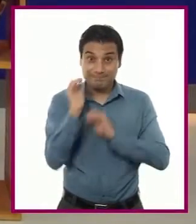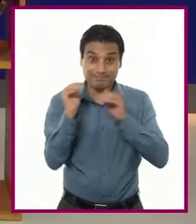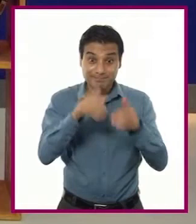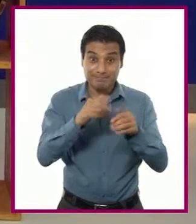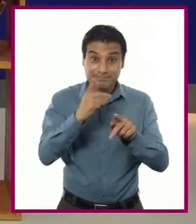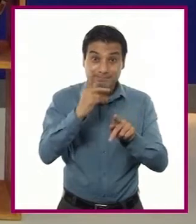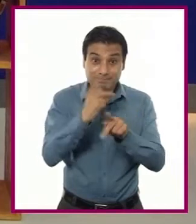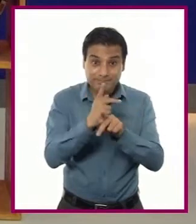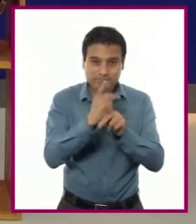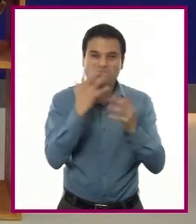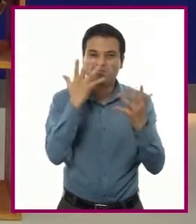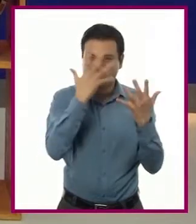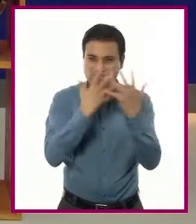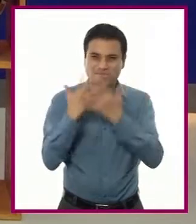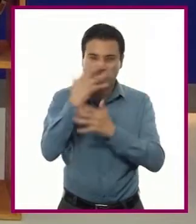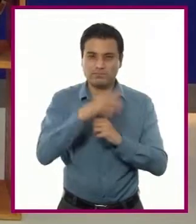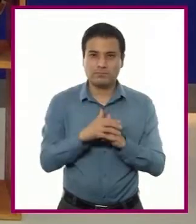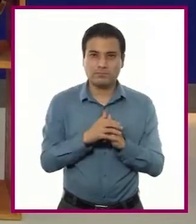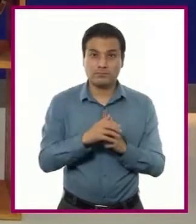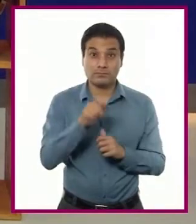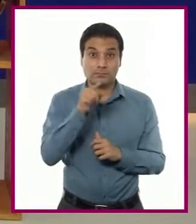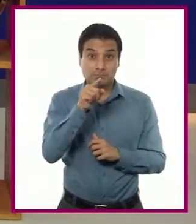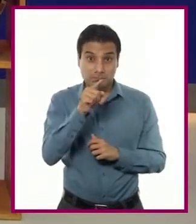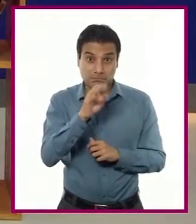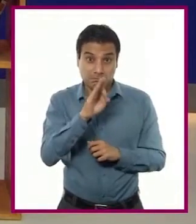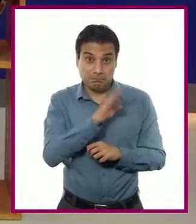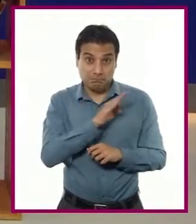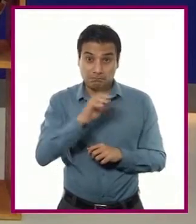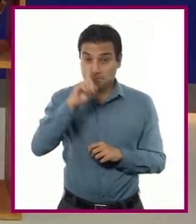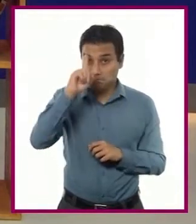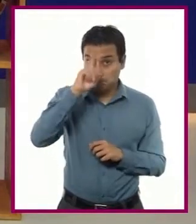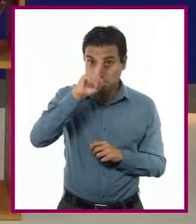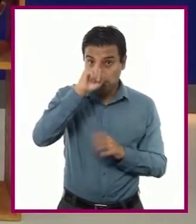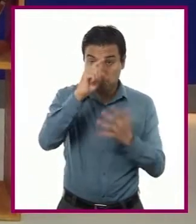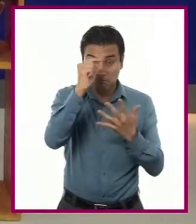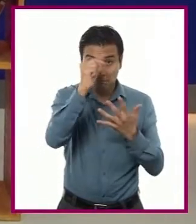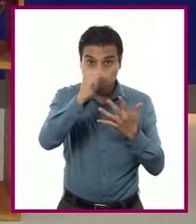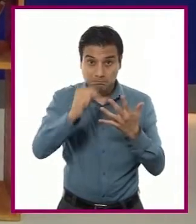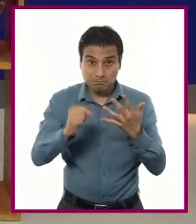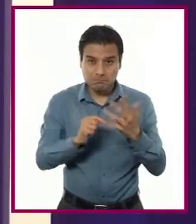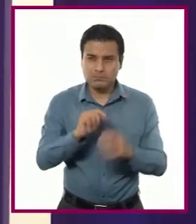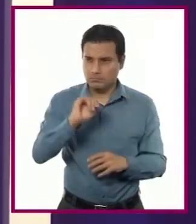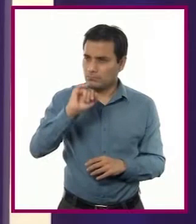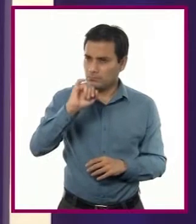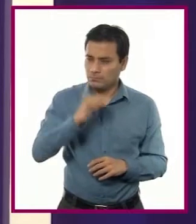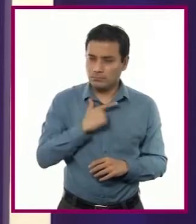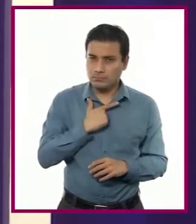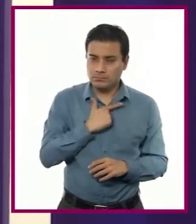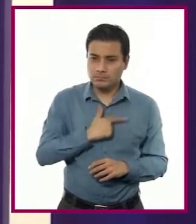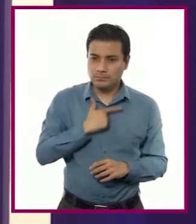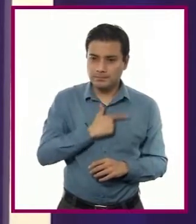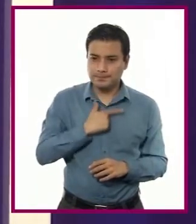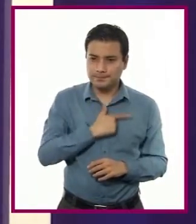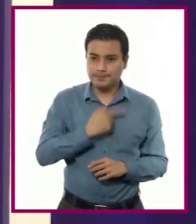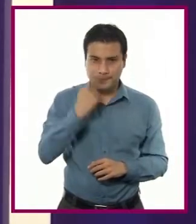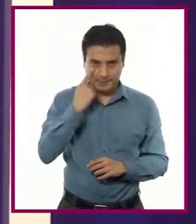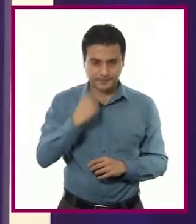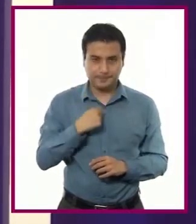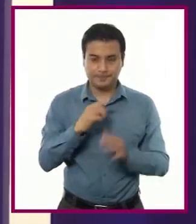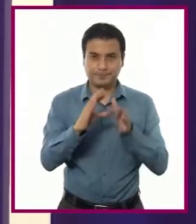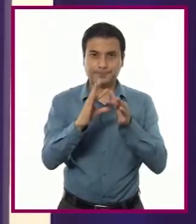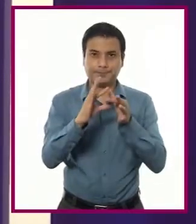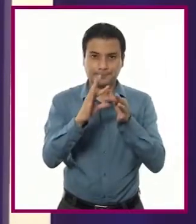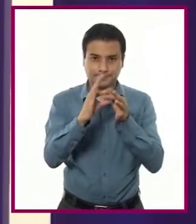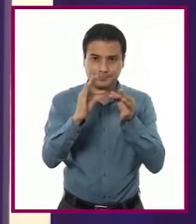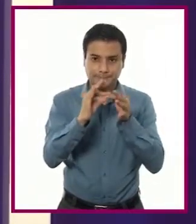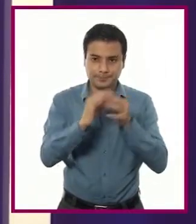considero que durante la sesión nos puede dar algunas orientaciones al respecto. Por supuesto que sí. Iniciemos por mencionar que al